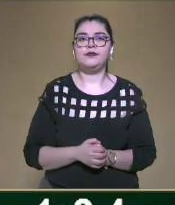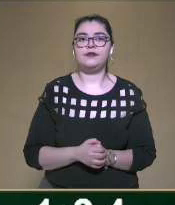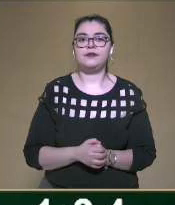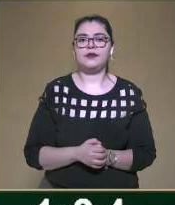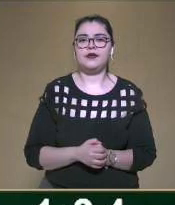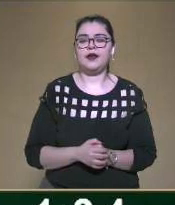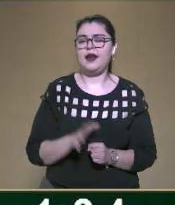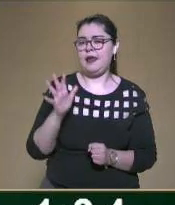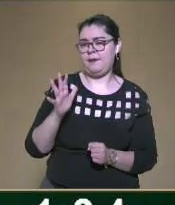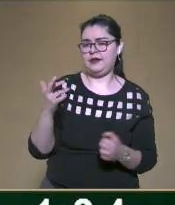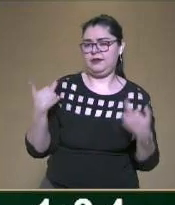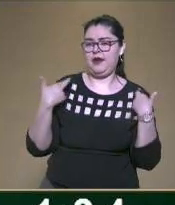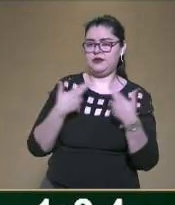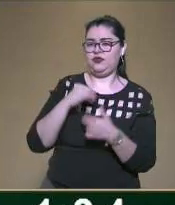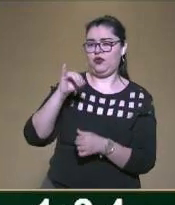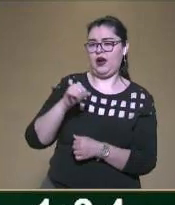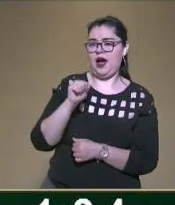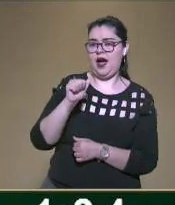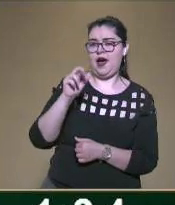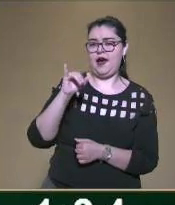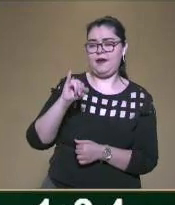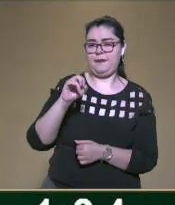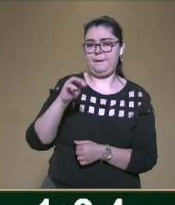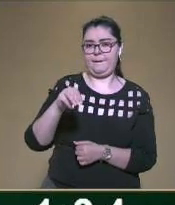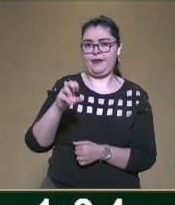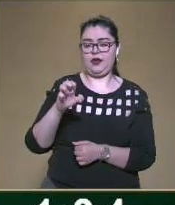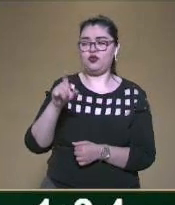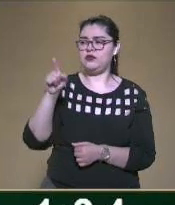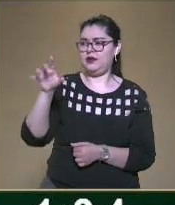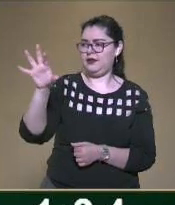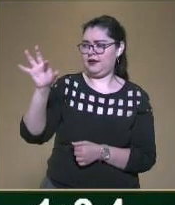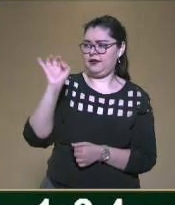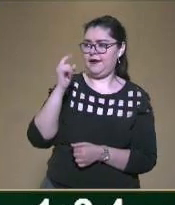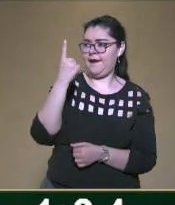la primera rebanada... sí. ¿Verdad?